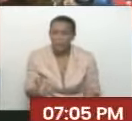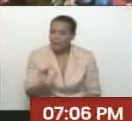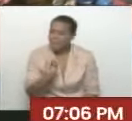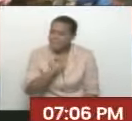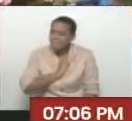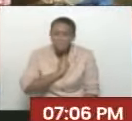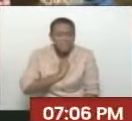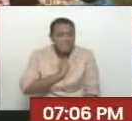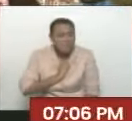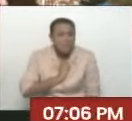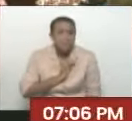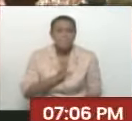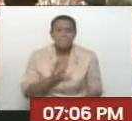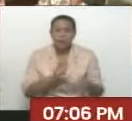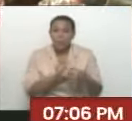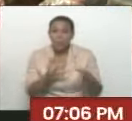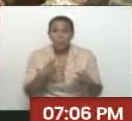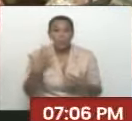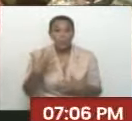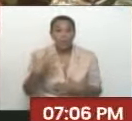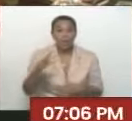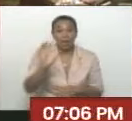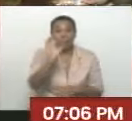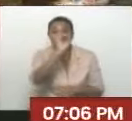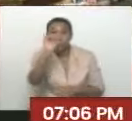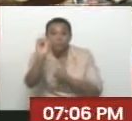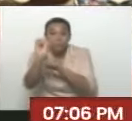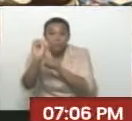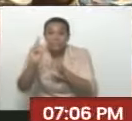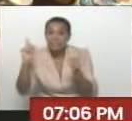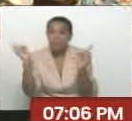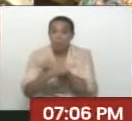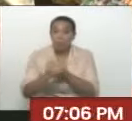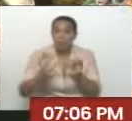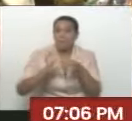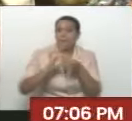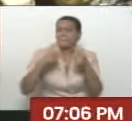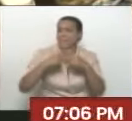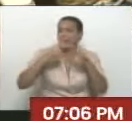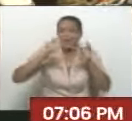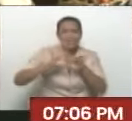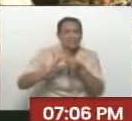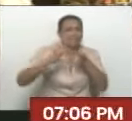acentuada de la crisis cultural que hay en Occidente, de transculturización.